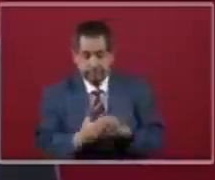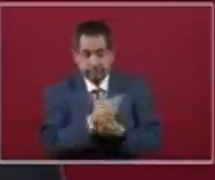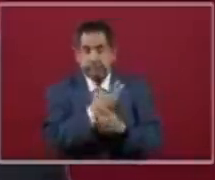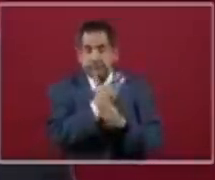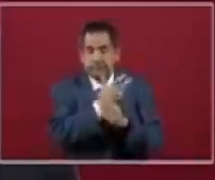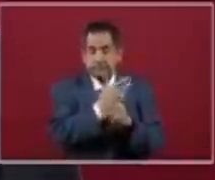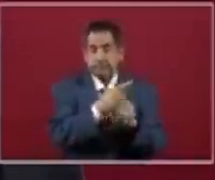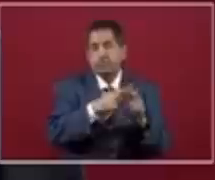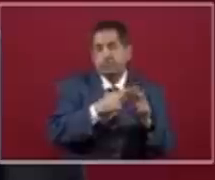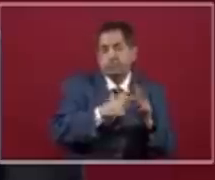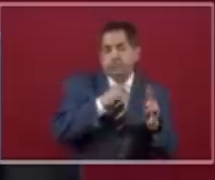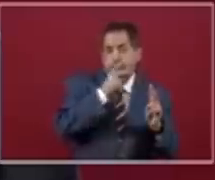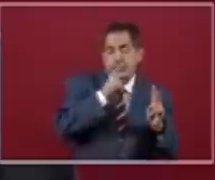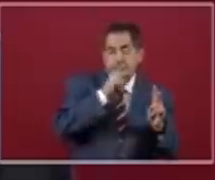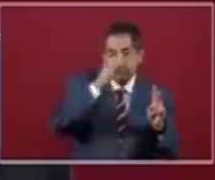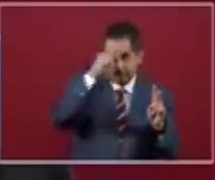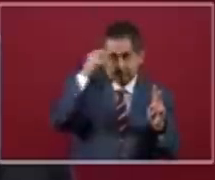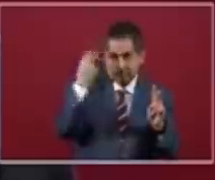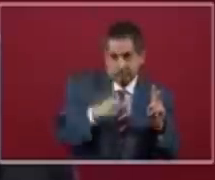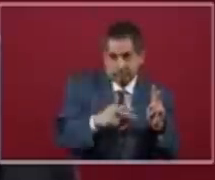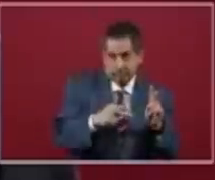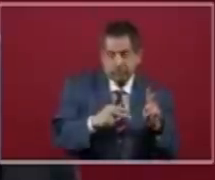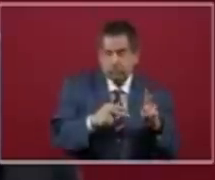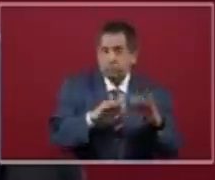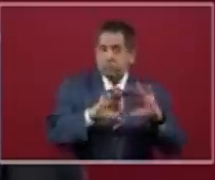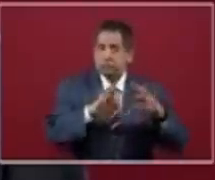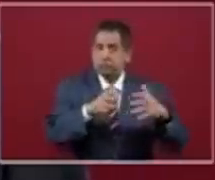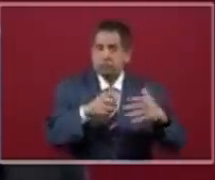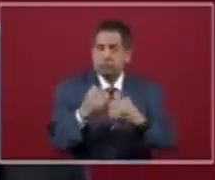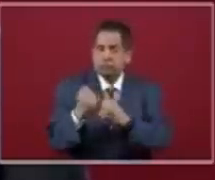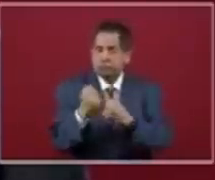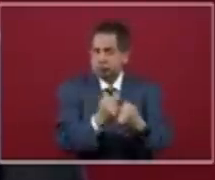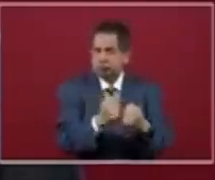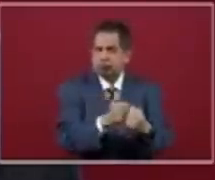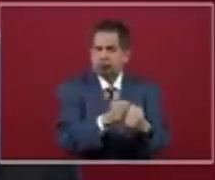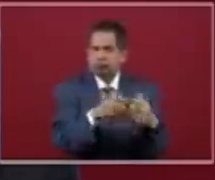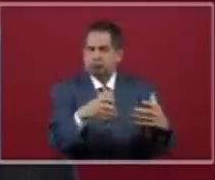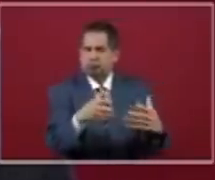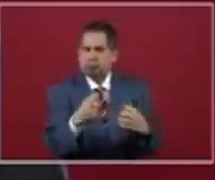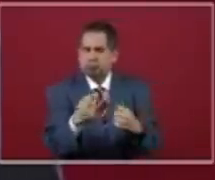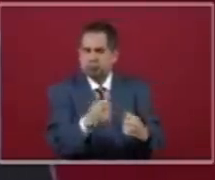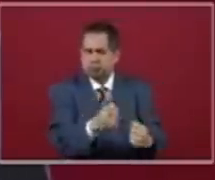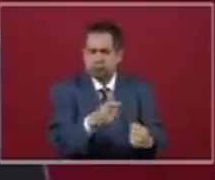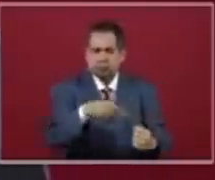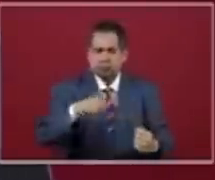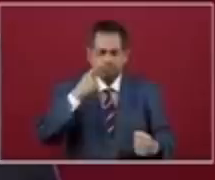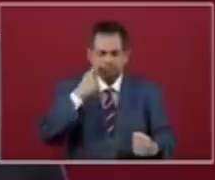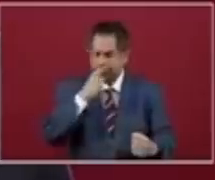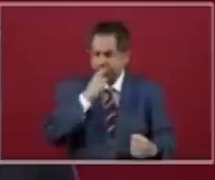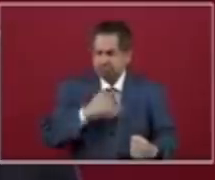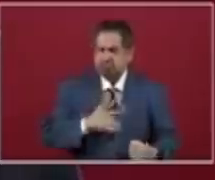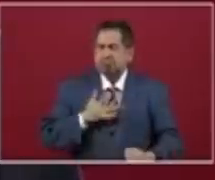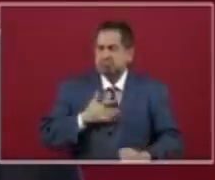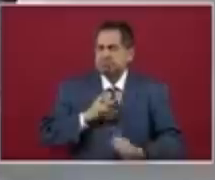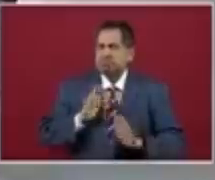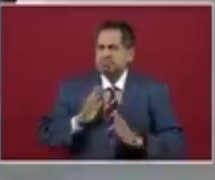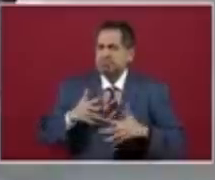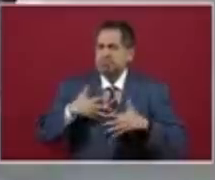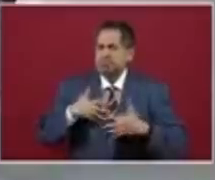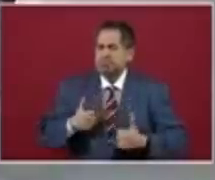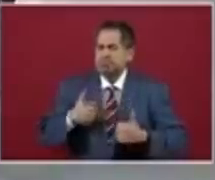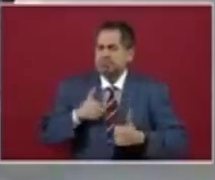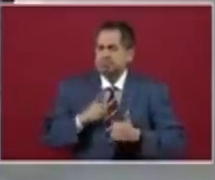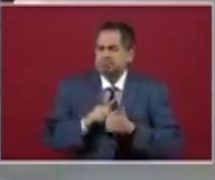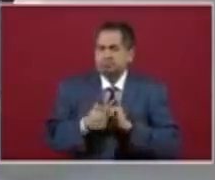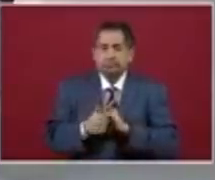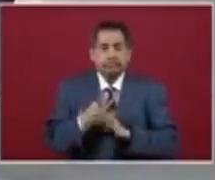mexicanos. Es una comunidad muy fuerte y muy consciente. Y